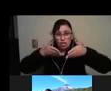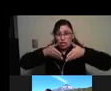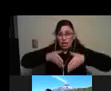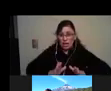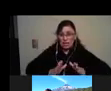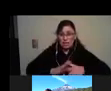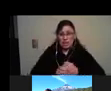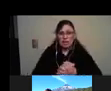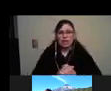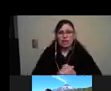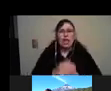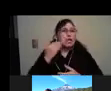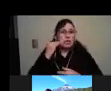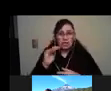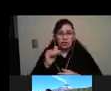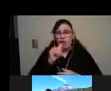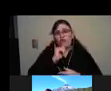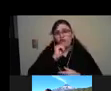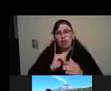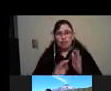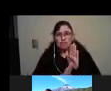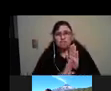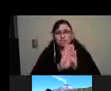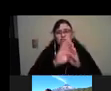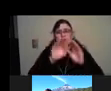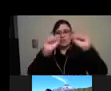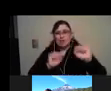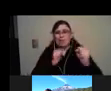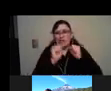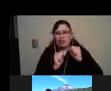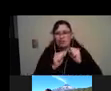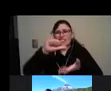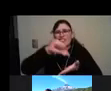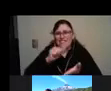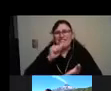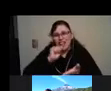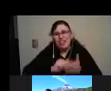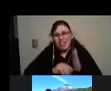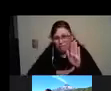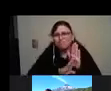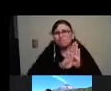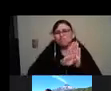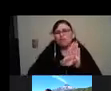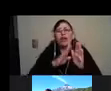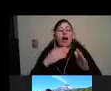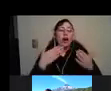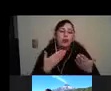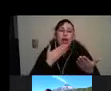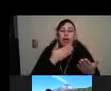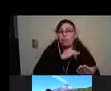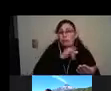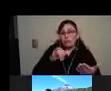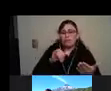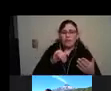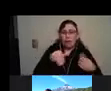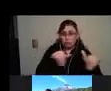niño que esté completamente desarrollado el sistema nervioso central, ¿ya? Sino que posterior al nacimiento aún